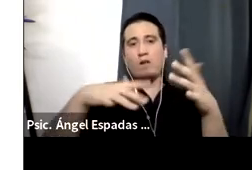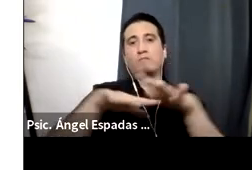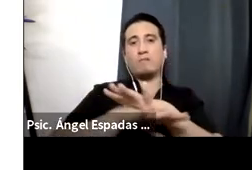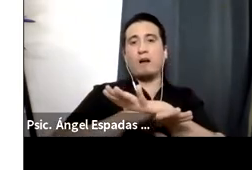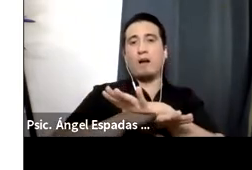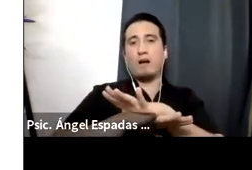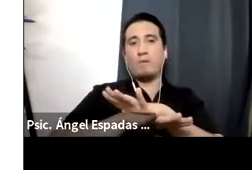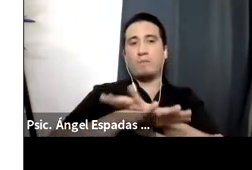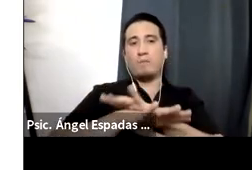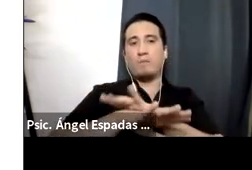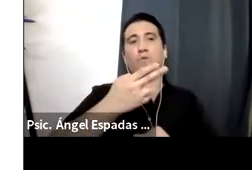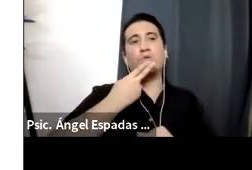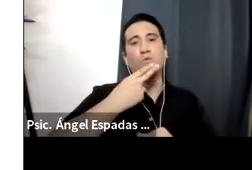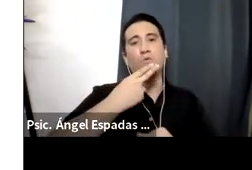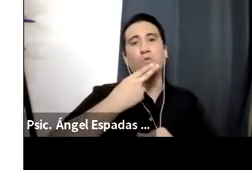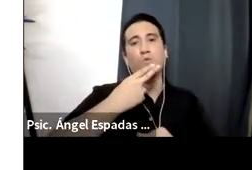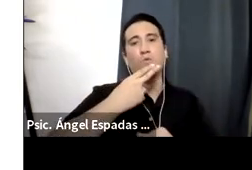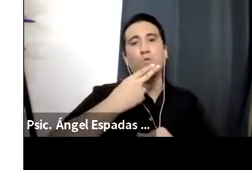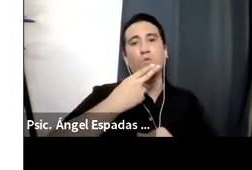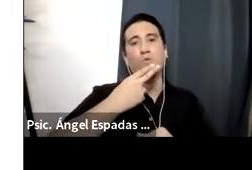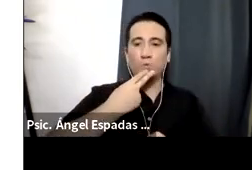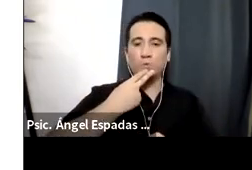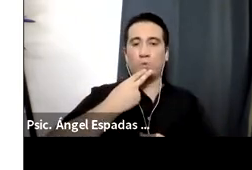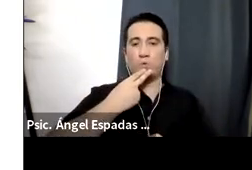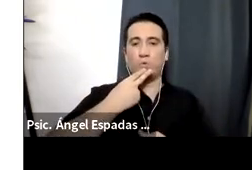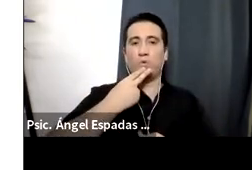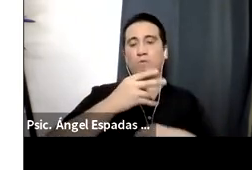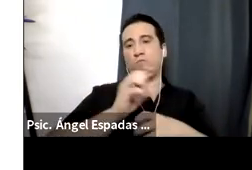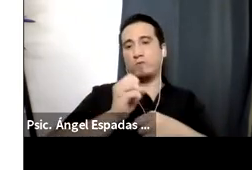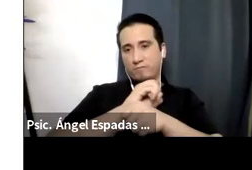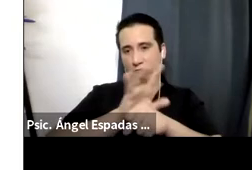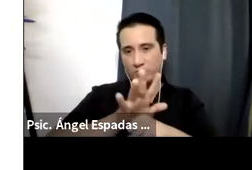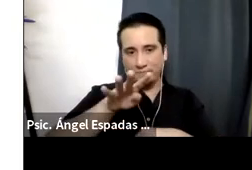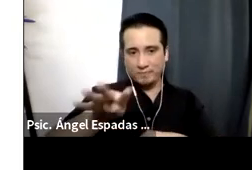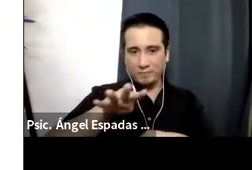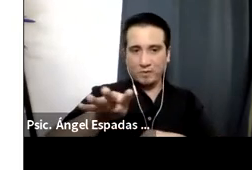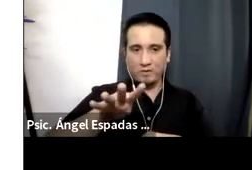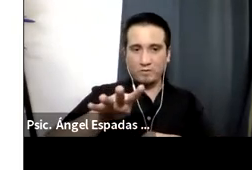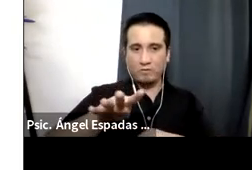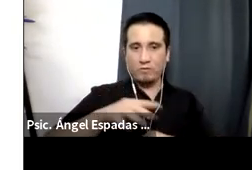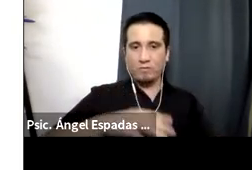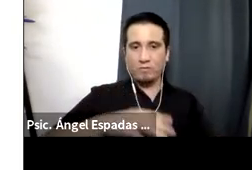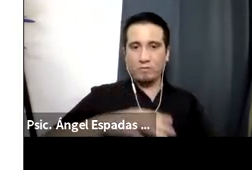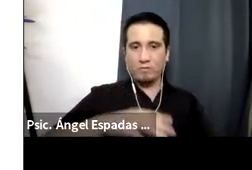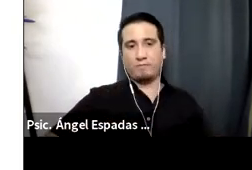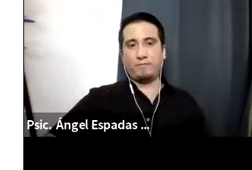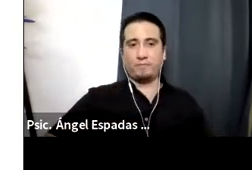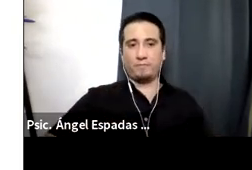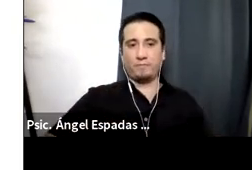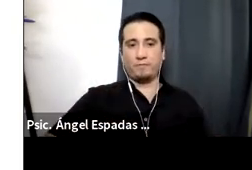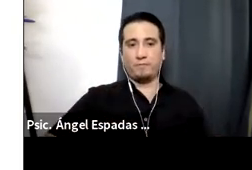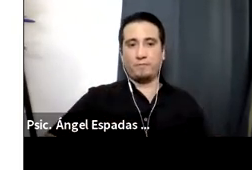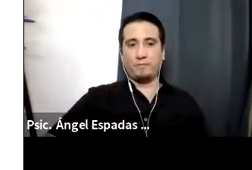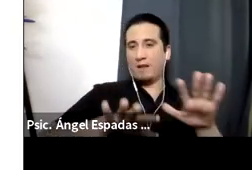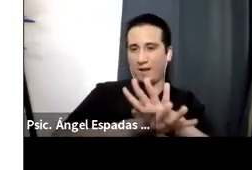en el uso, en los usuarios de la vía por el COVID-19. Y el gran cambio fue todas estas